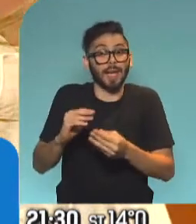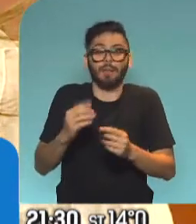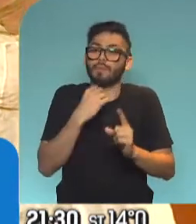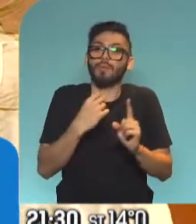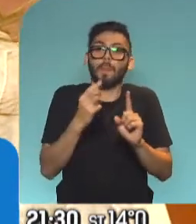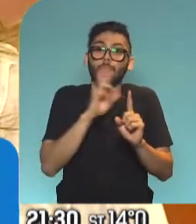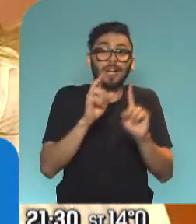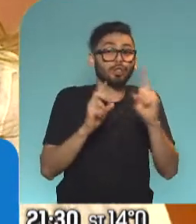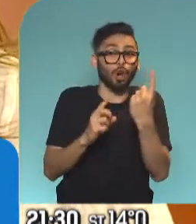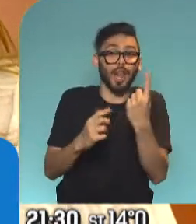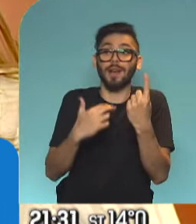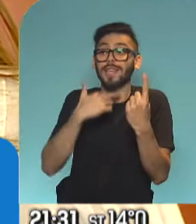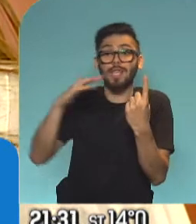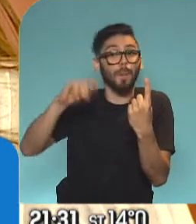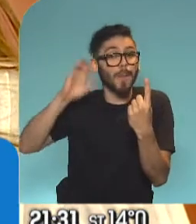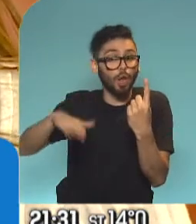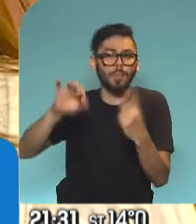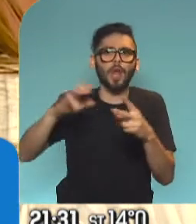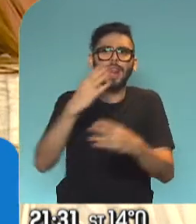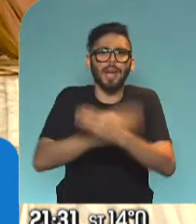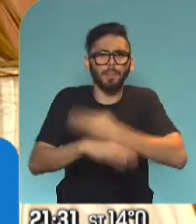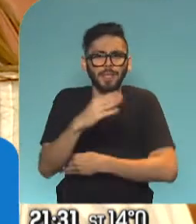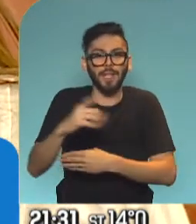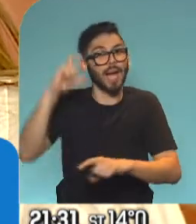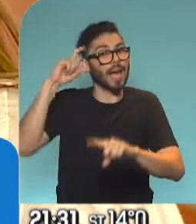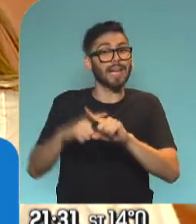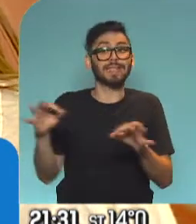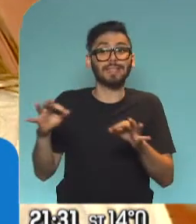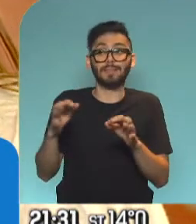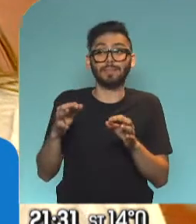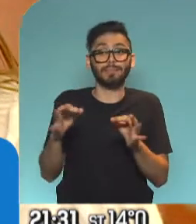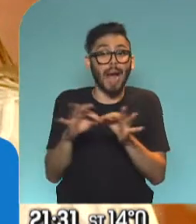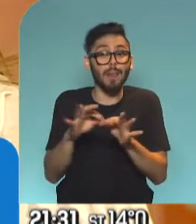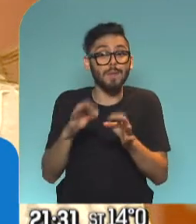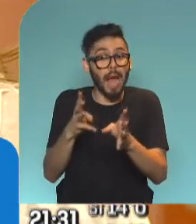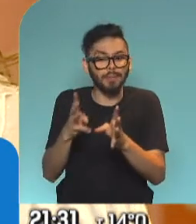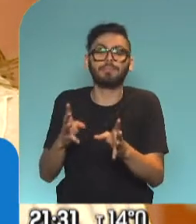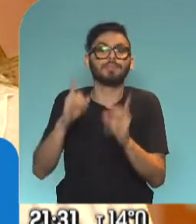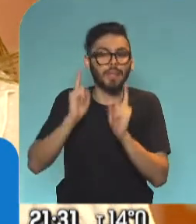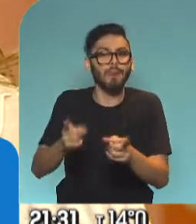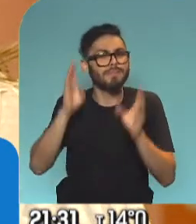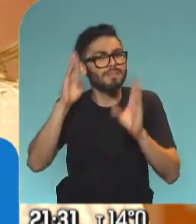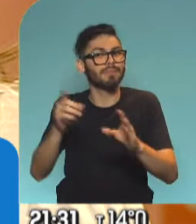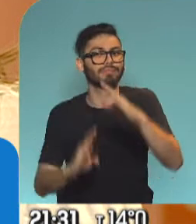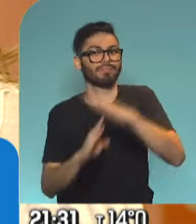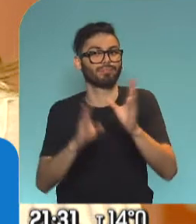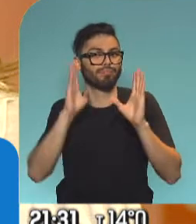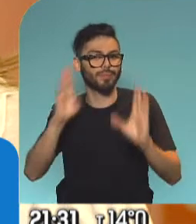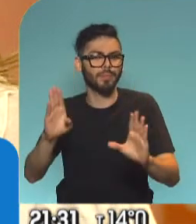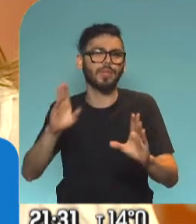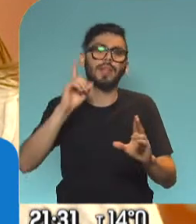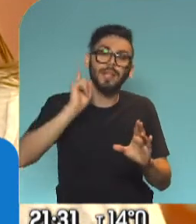de edad, personas con discapacidad y excombatientes de Malvinas. También tiene que ver con pensar en que cada política de crédito